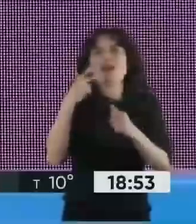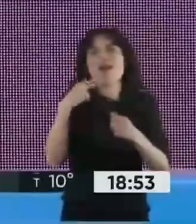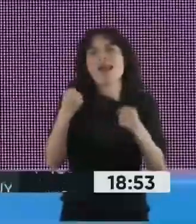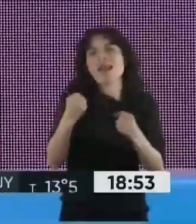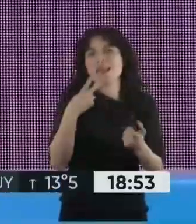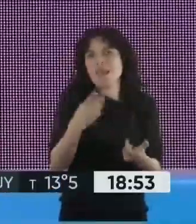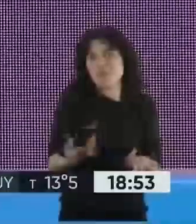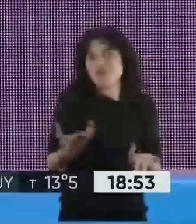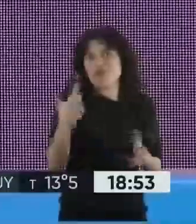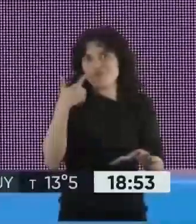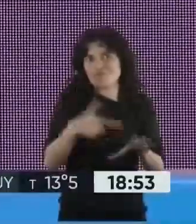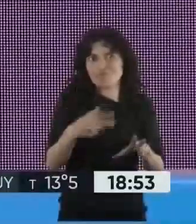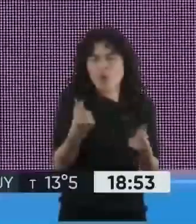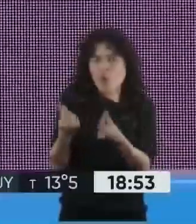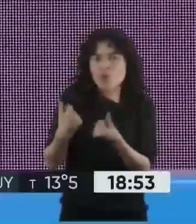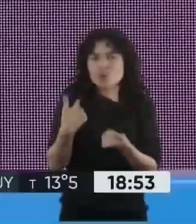energía.